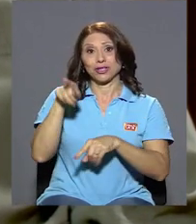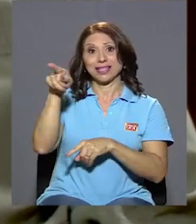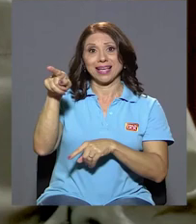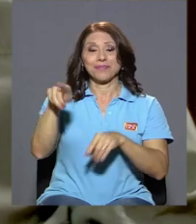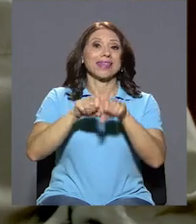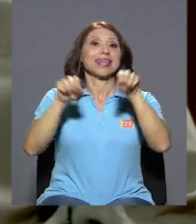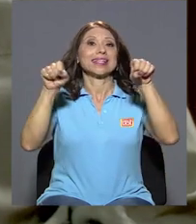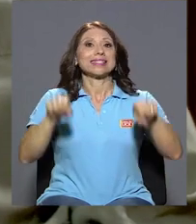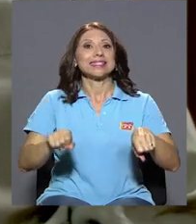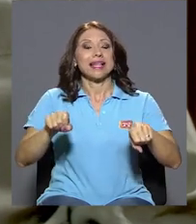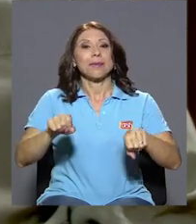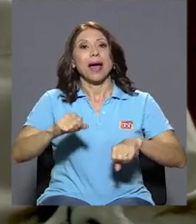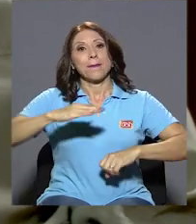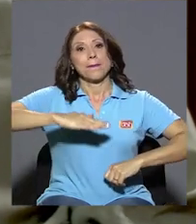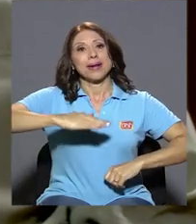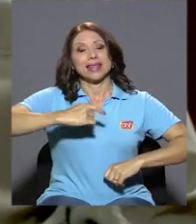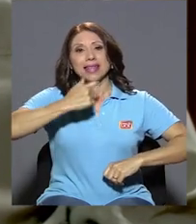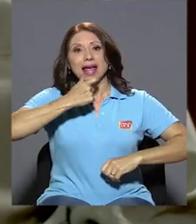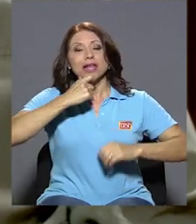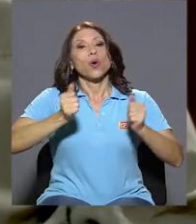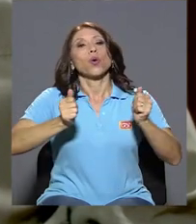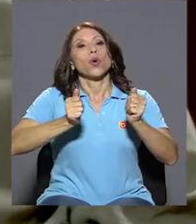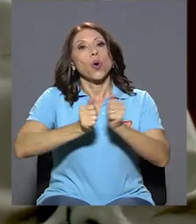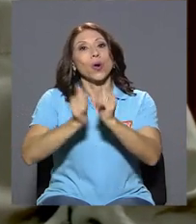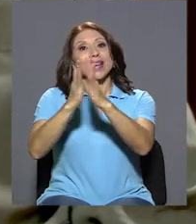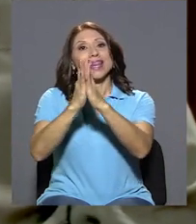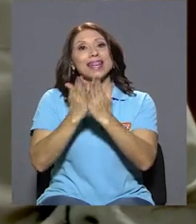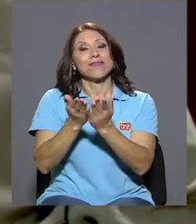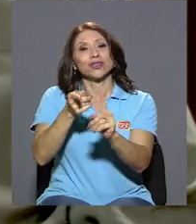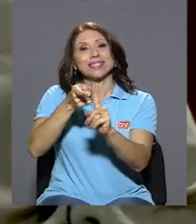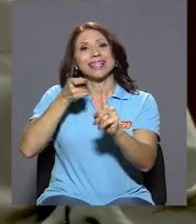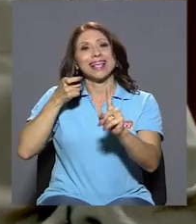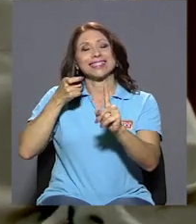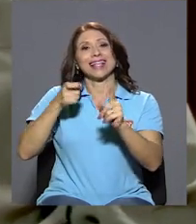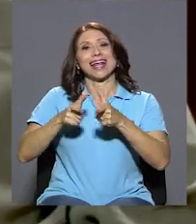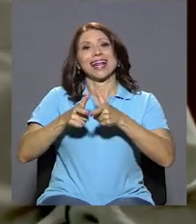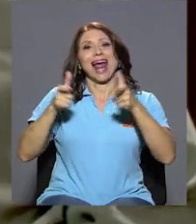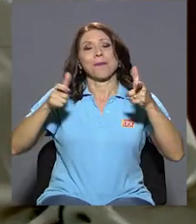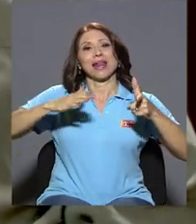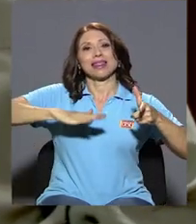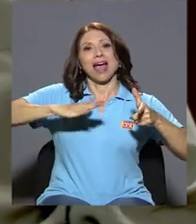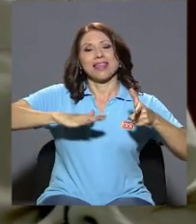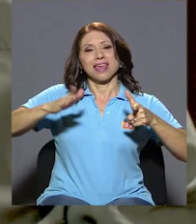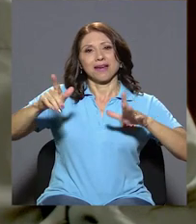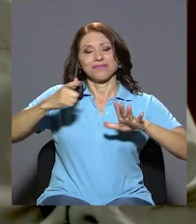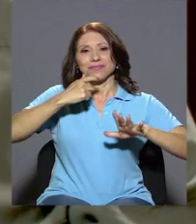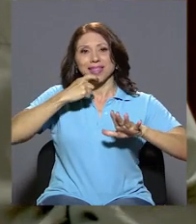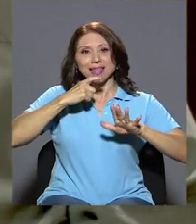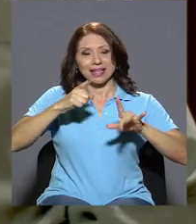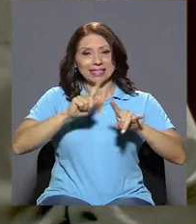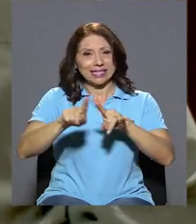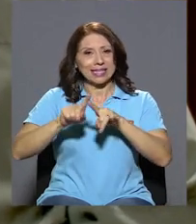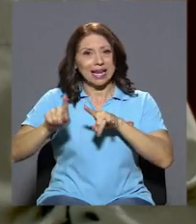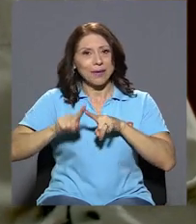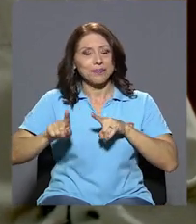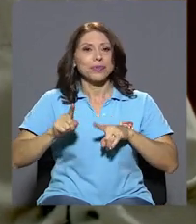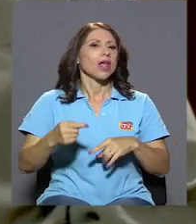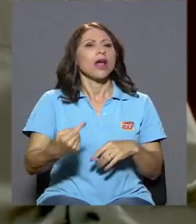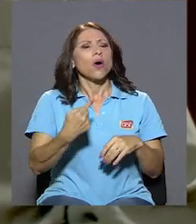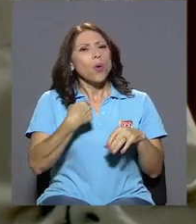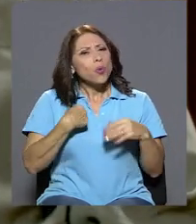teníamos allá que en el sistema británico básicamente era con los libros traídos de la gran bretaña etcétera y